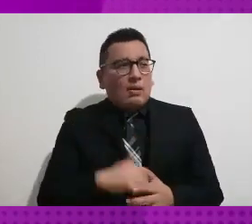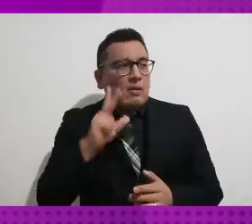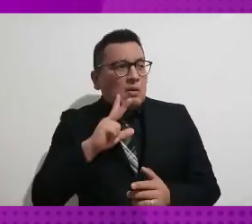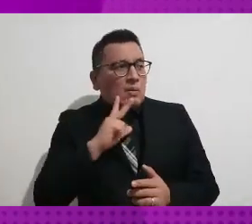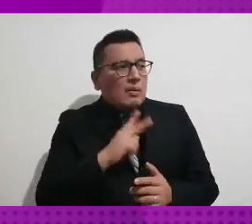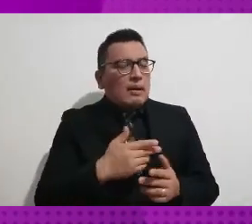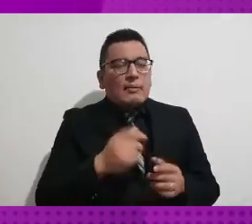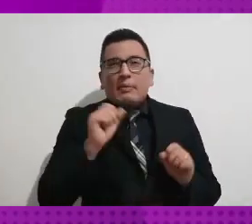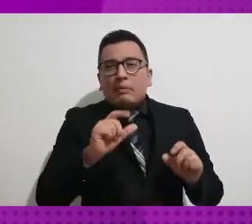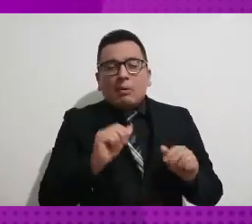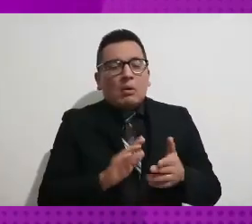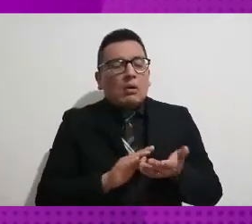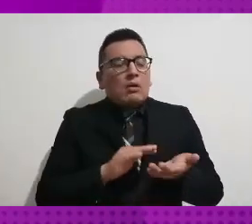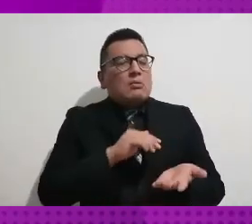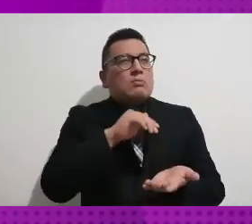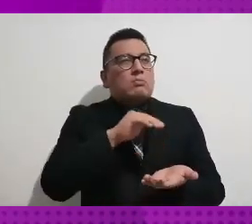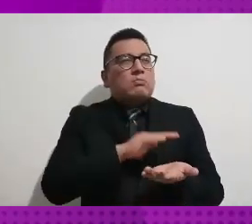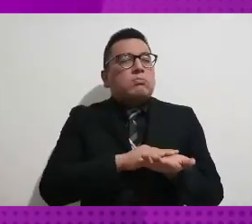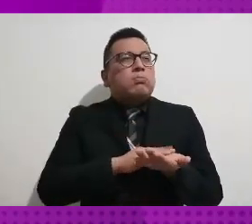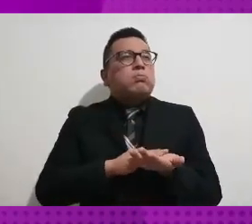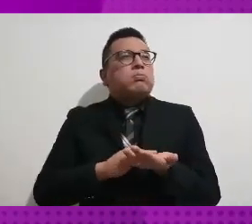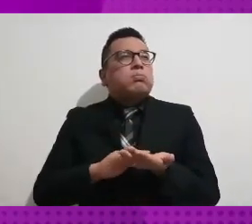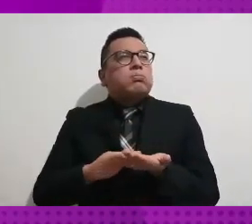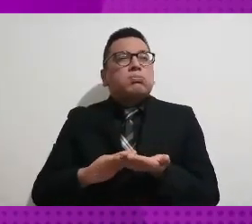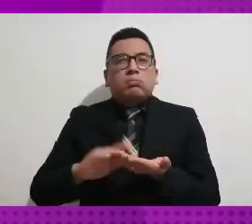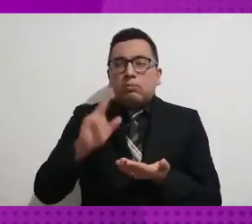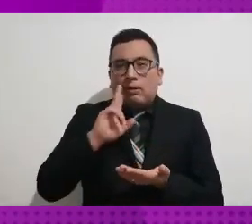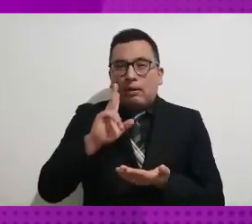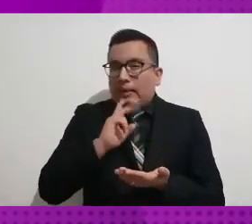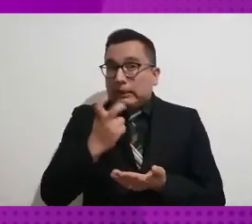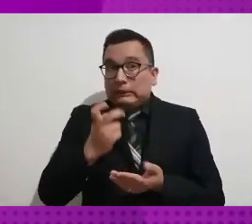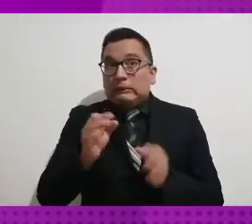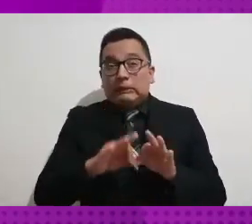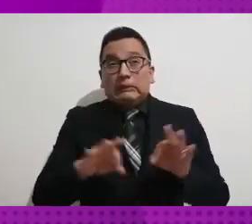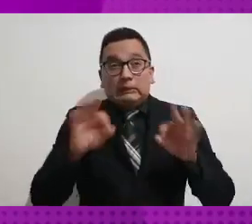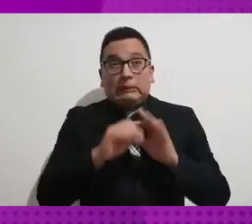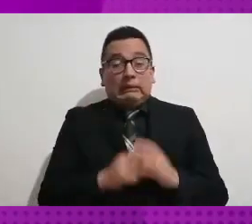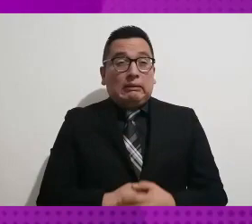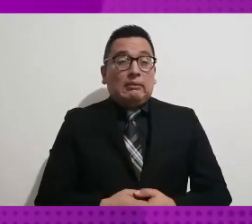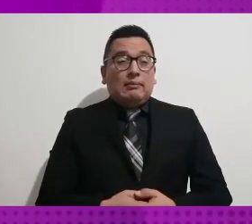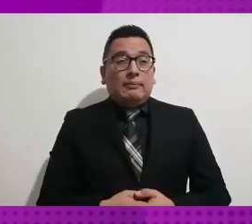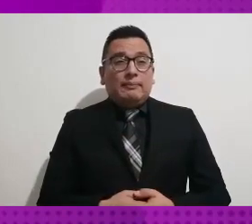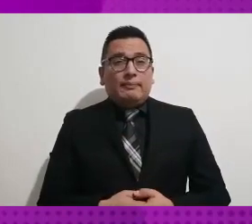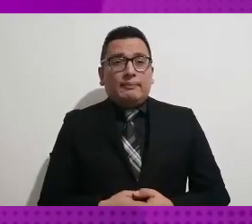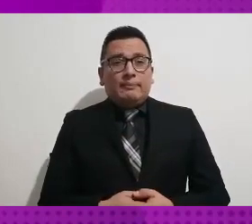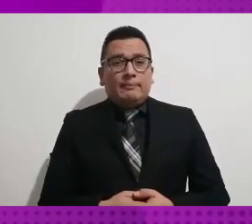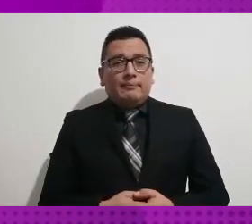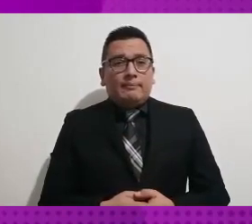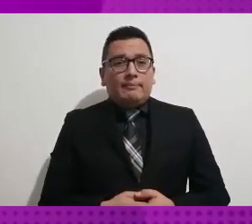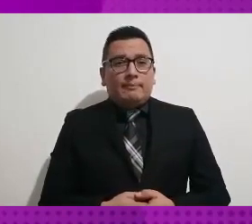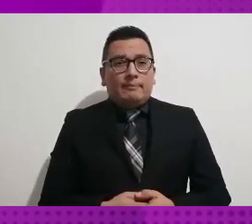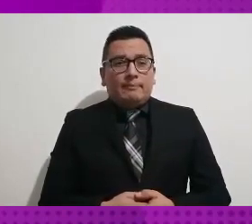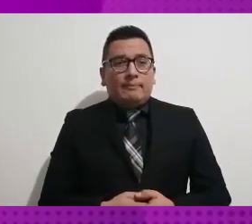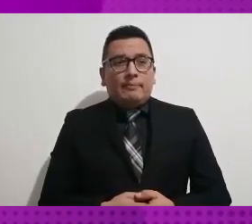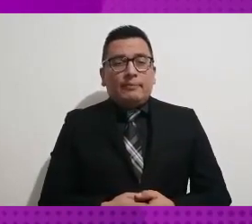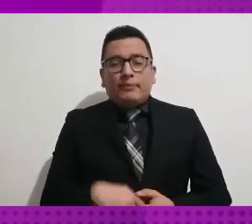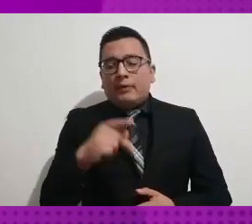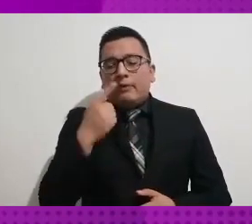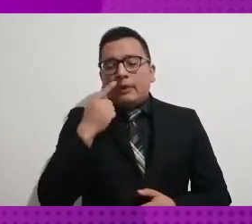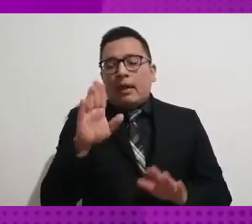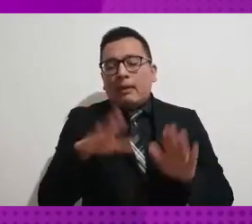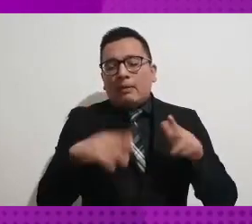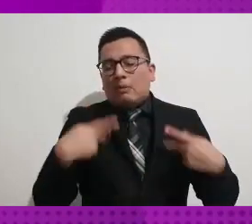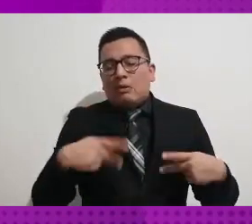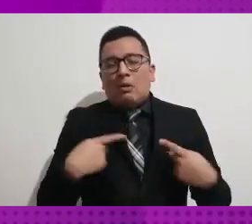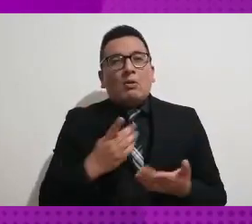hacer pruebas también de las preguntas, porque muchas veces si alguien se pone a imprimir en braille nada